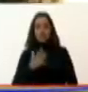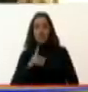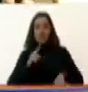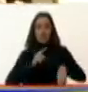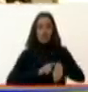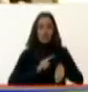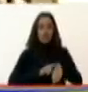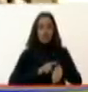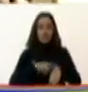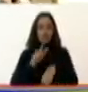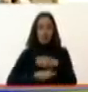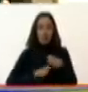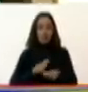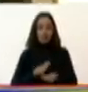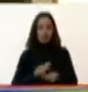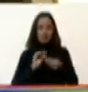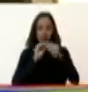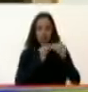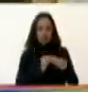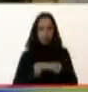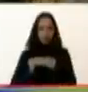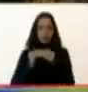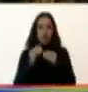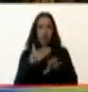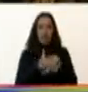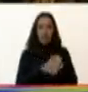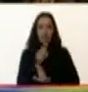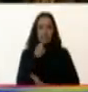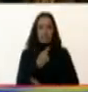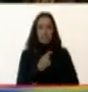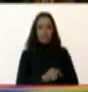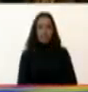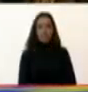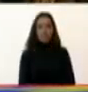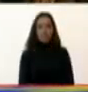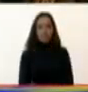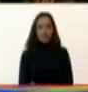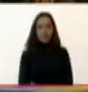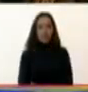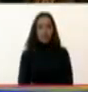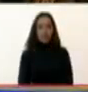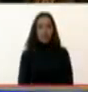las condiciones que llamaban antes subjetivas y objetivas